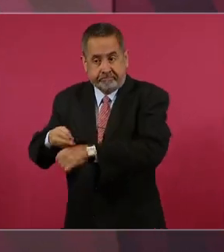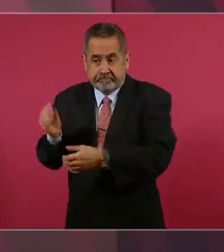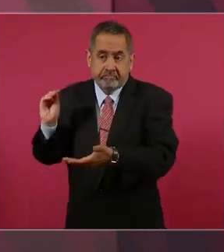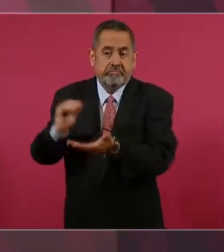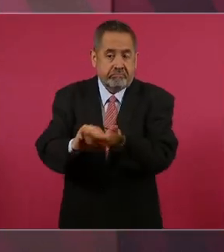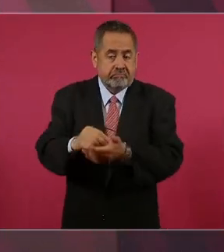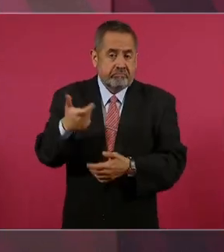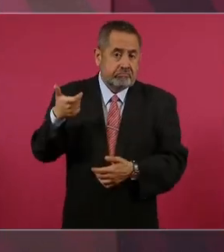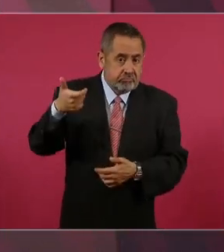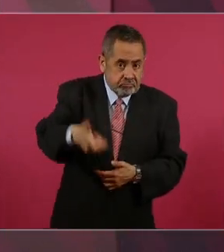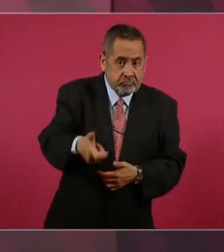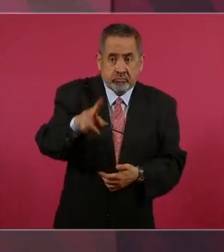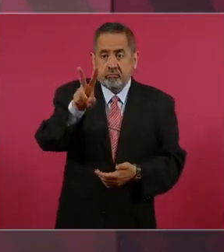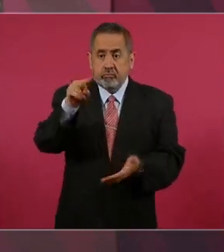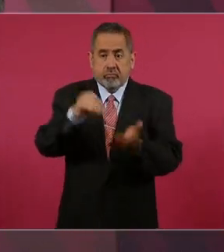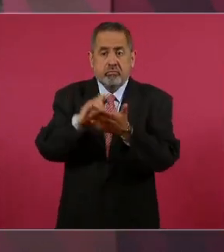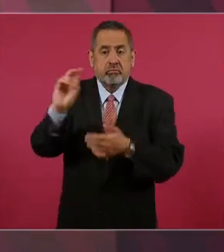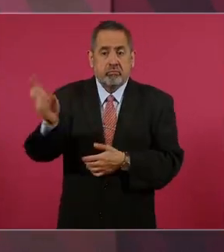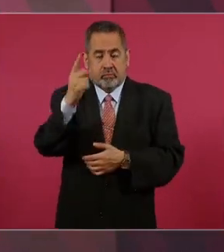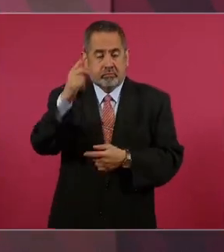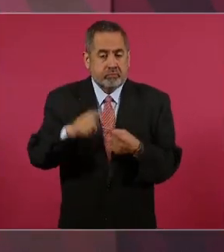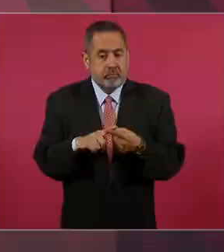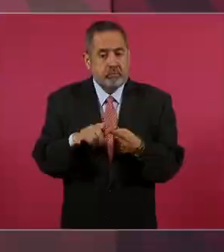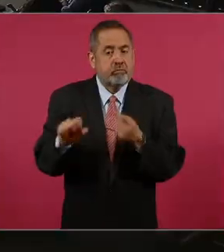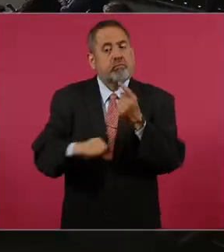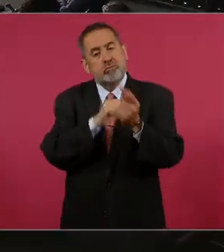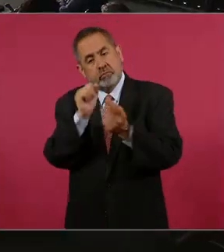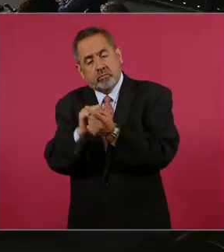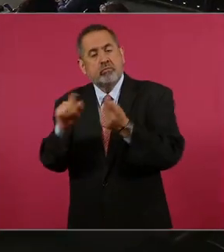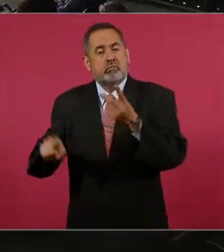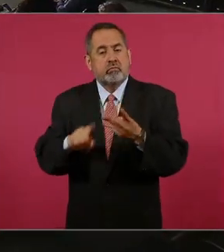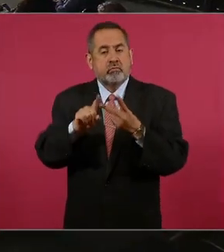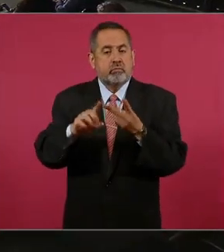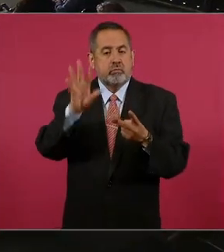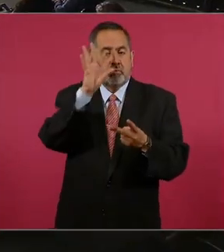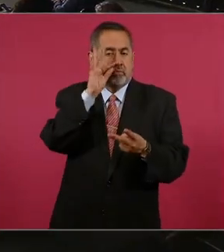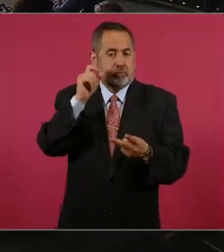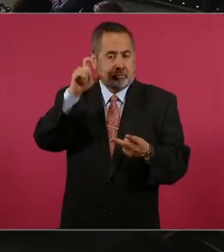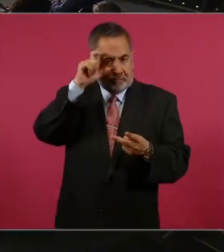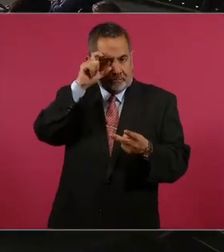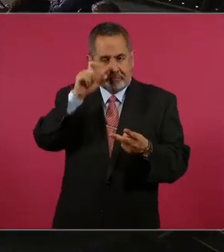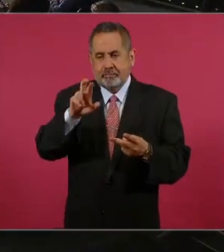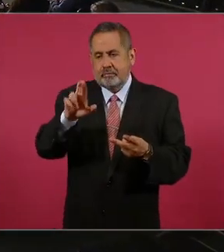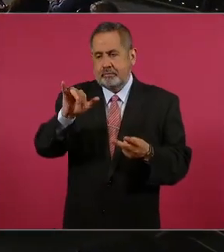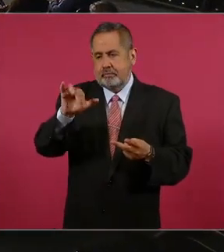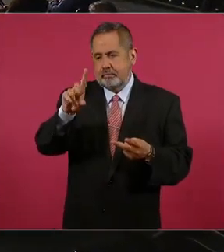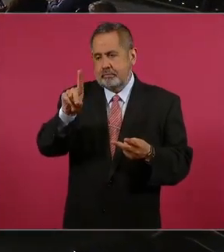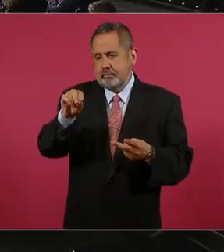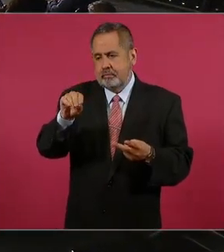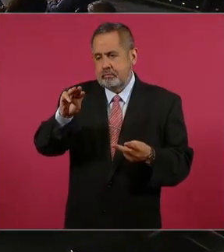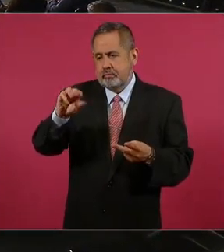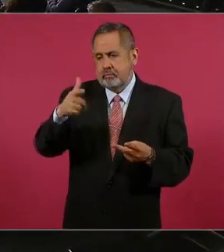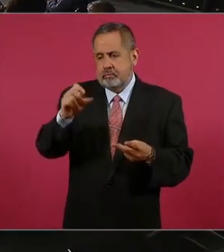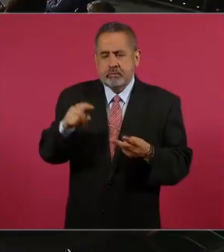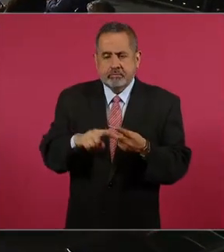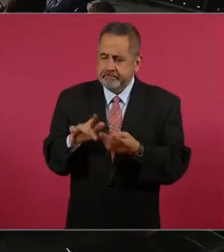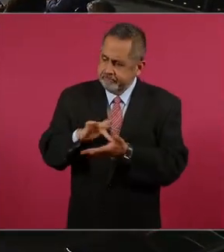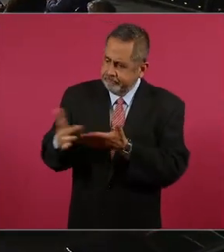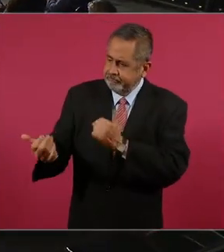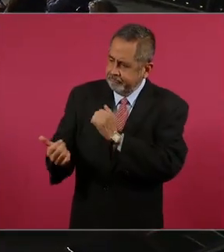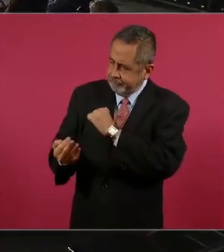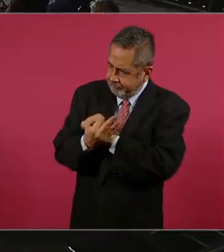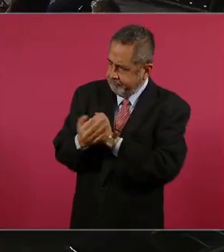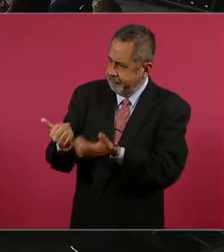mil dólares. Ricardo Flores Magón le agradeció el servicio prestado a la causa